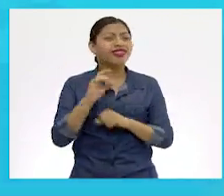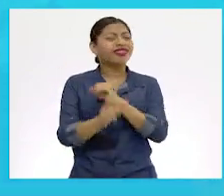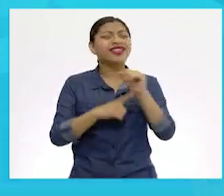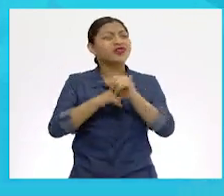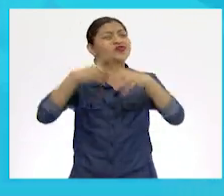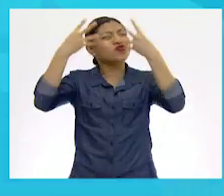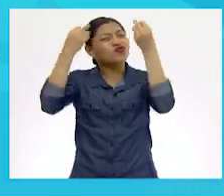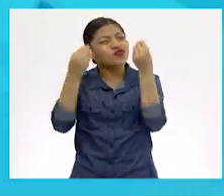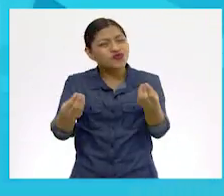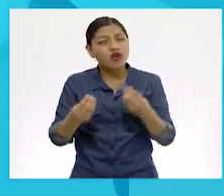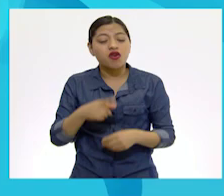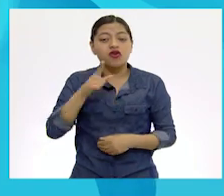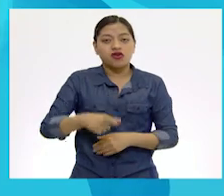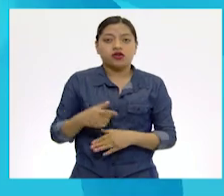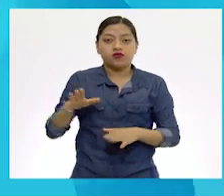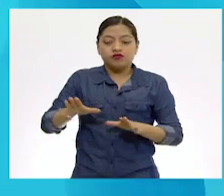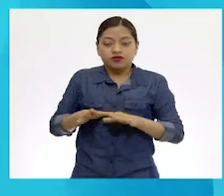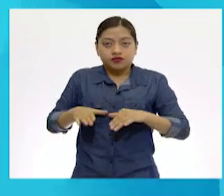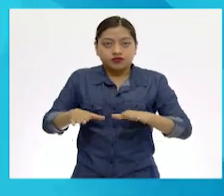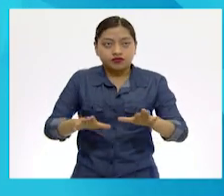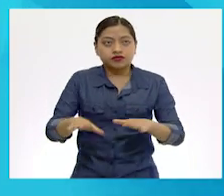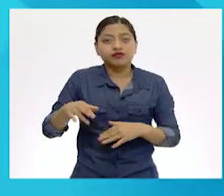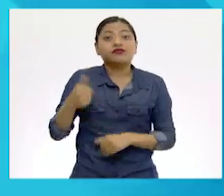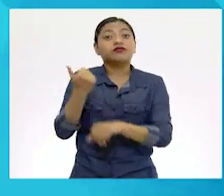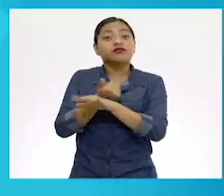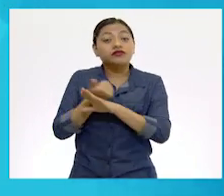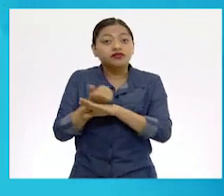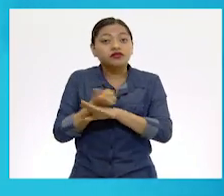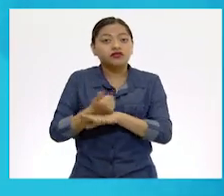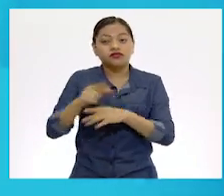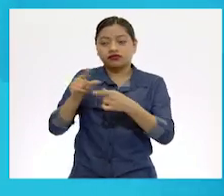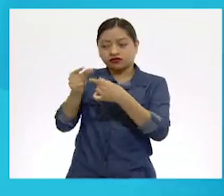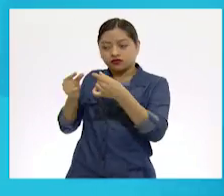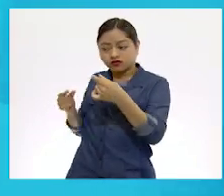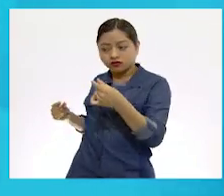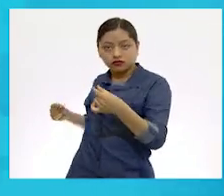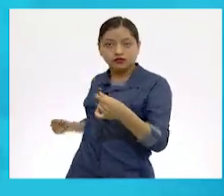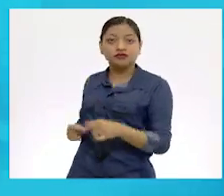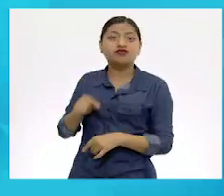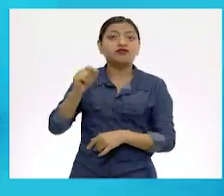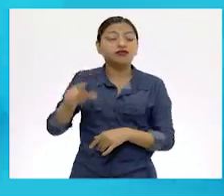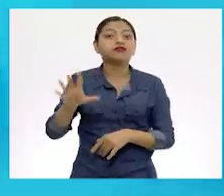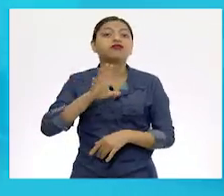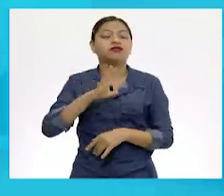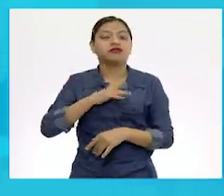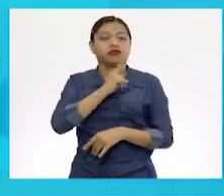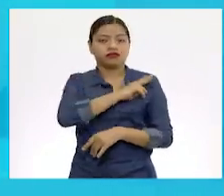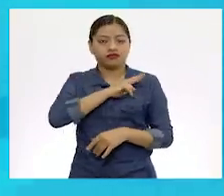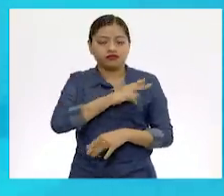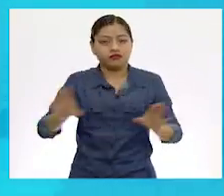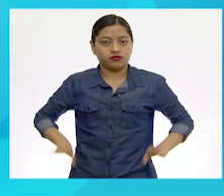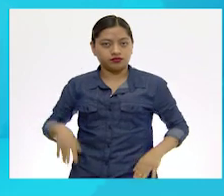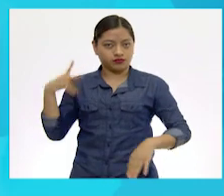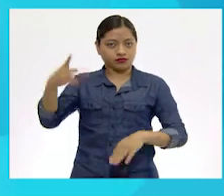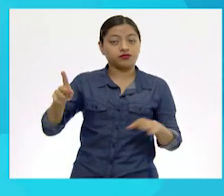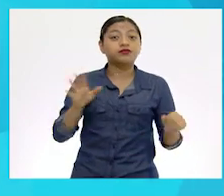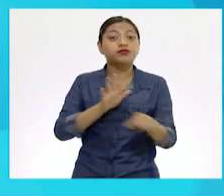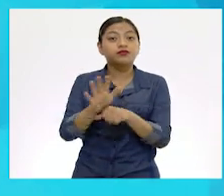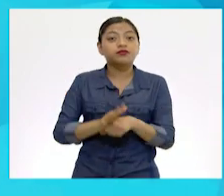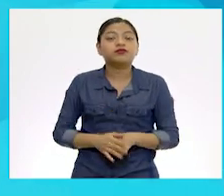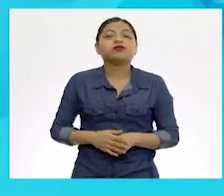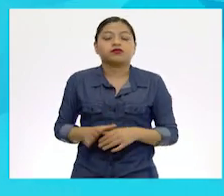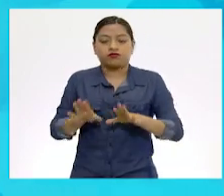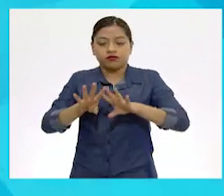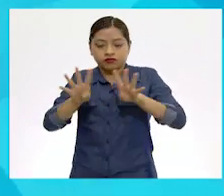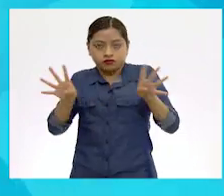podemos encontrar a la raya amarilla, que posee una larga espina venenosa sobre la cola y se caracteriza por su cuerpo y aletas